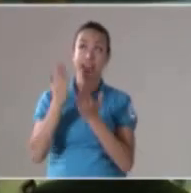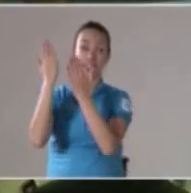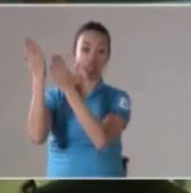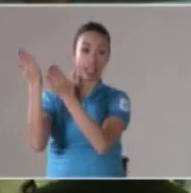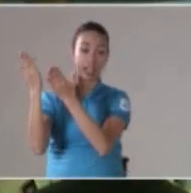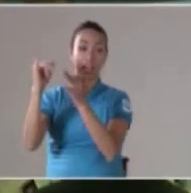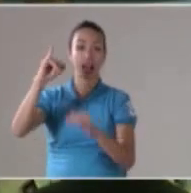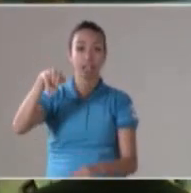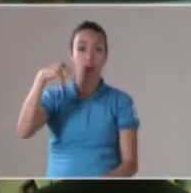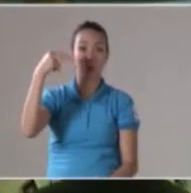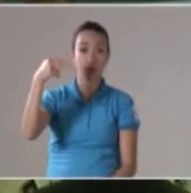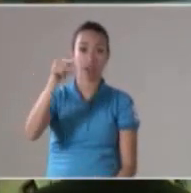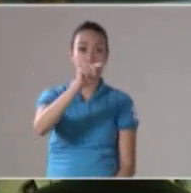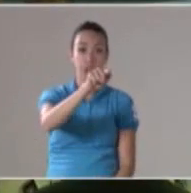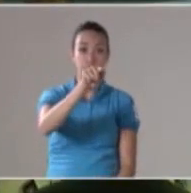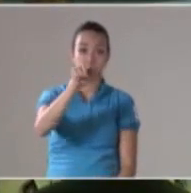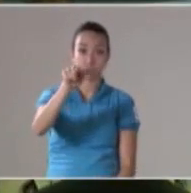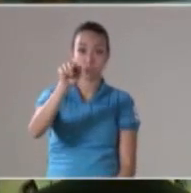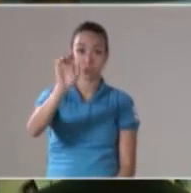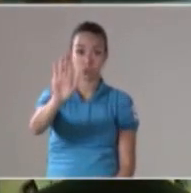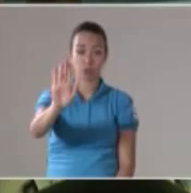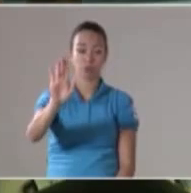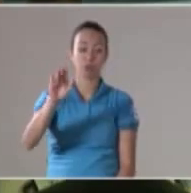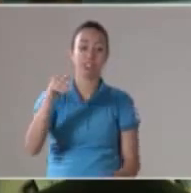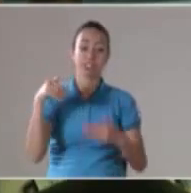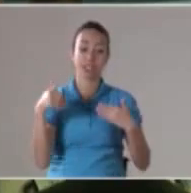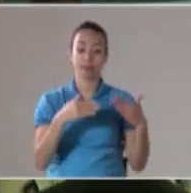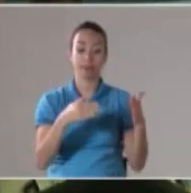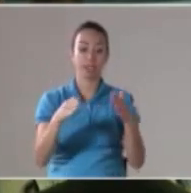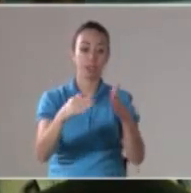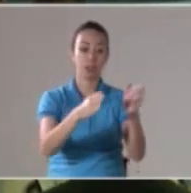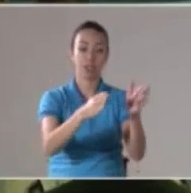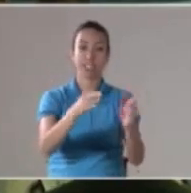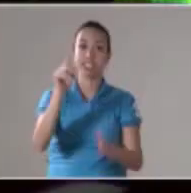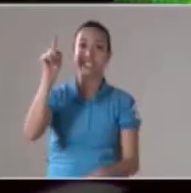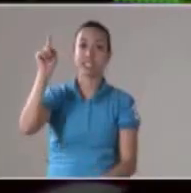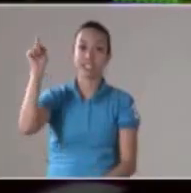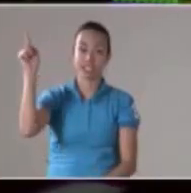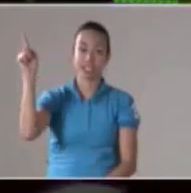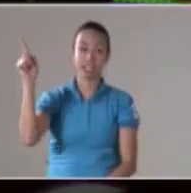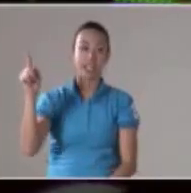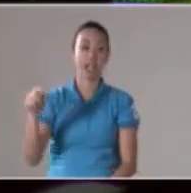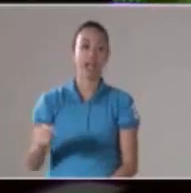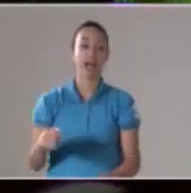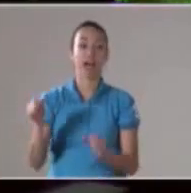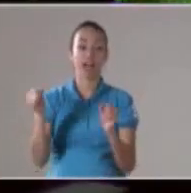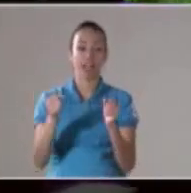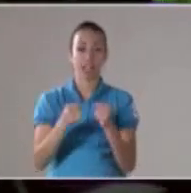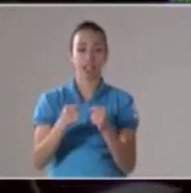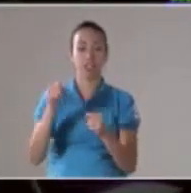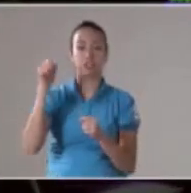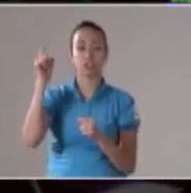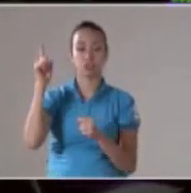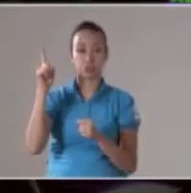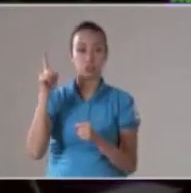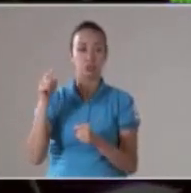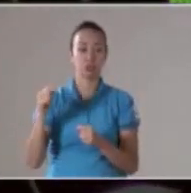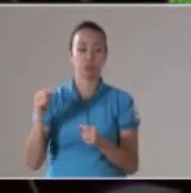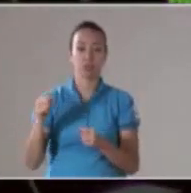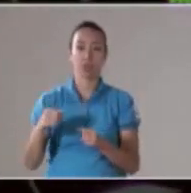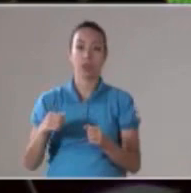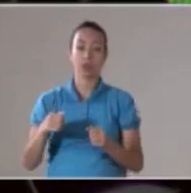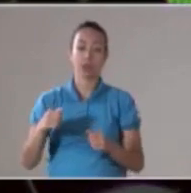camino o tus caminos, y Él enderezará tus veredas. Quiere decir que aún después de que